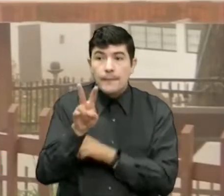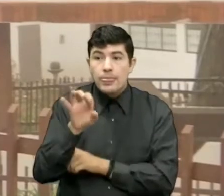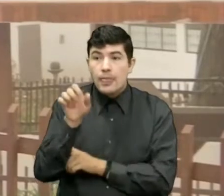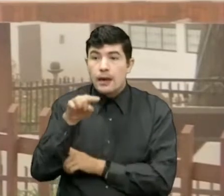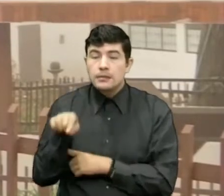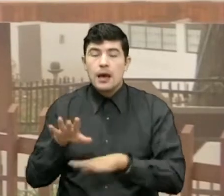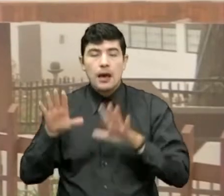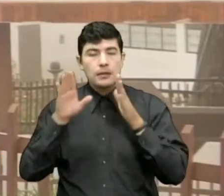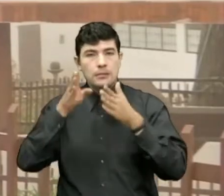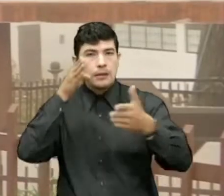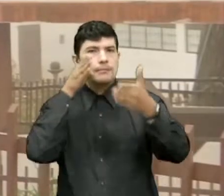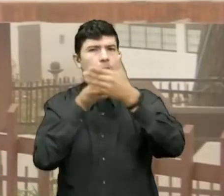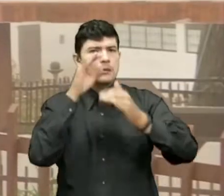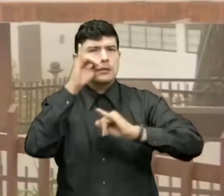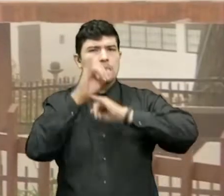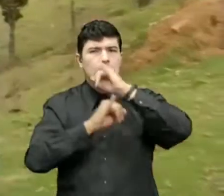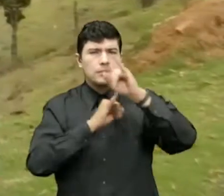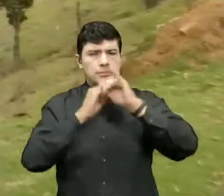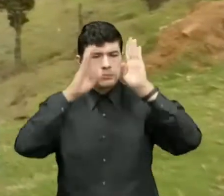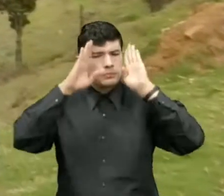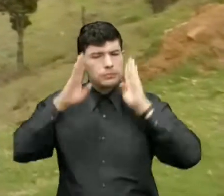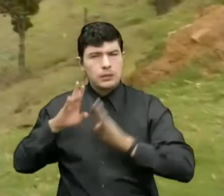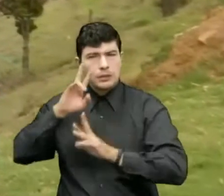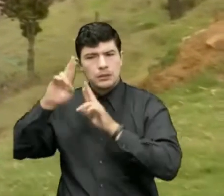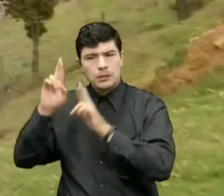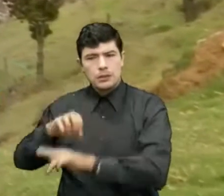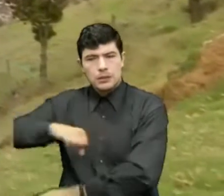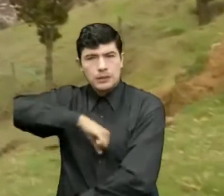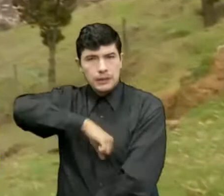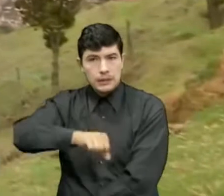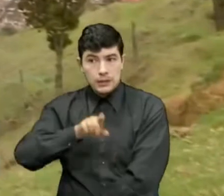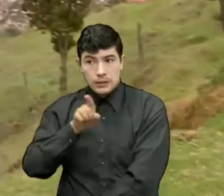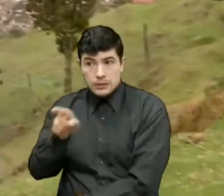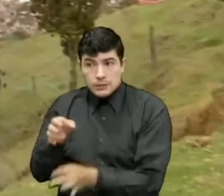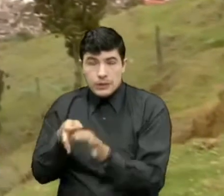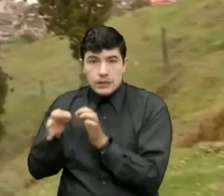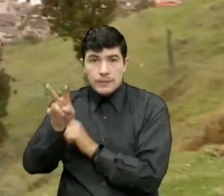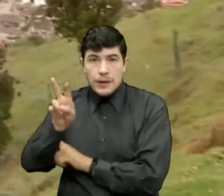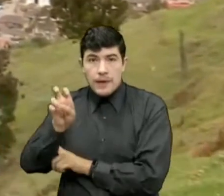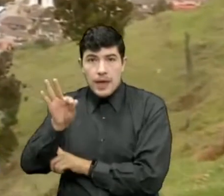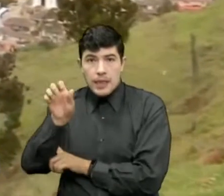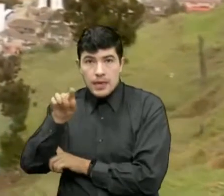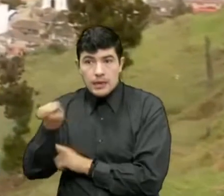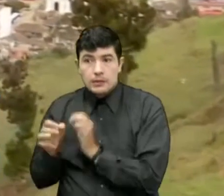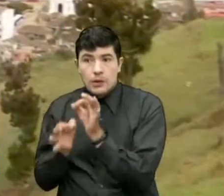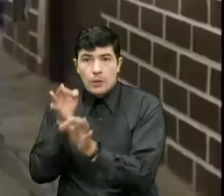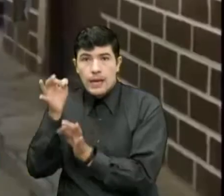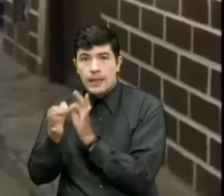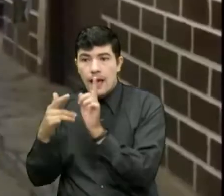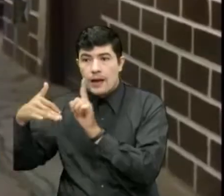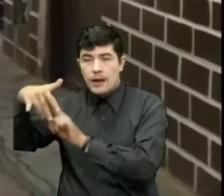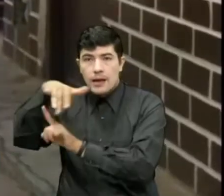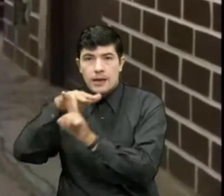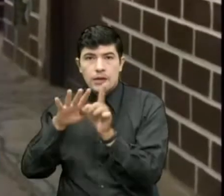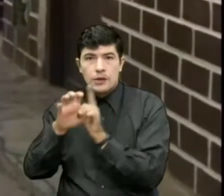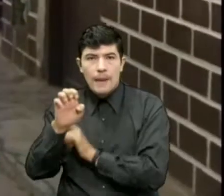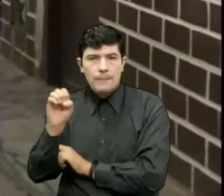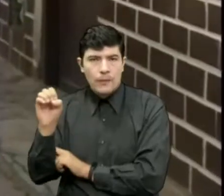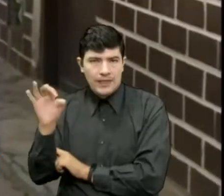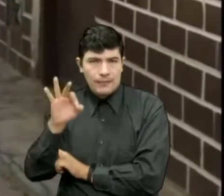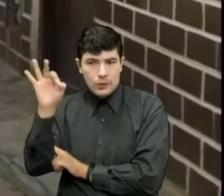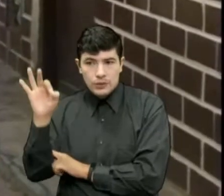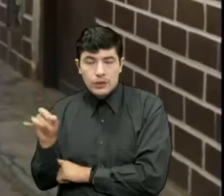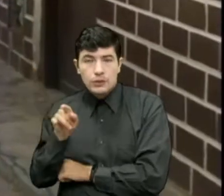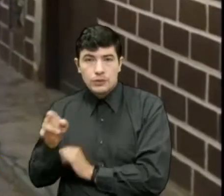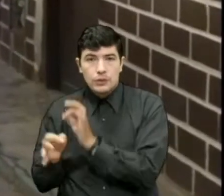de Santurbán y su delimitación. En Betas está protegido ambientalmente el 90% del territorio. Solo les